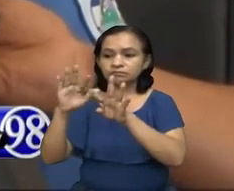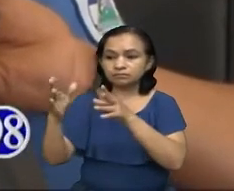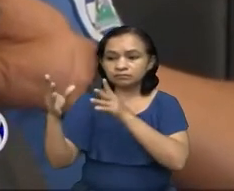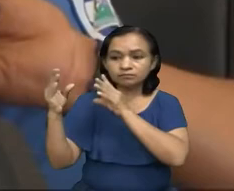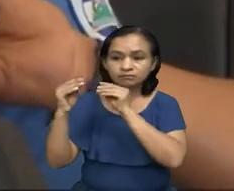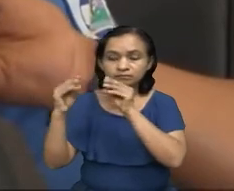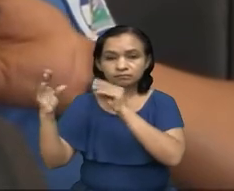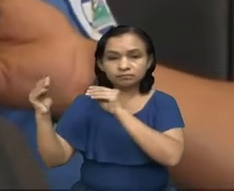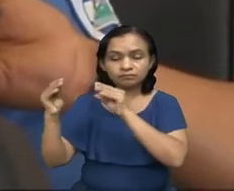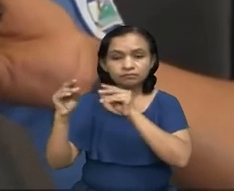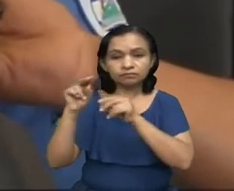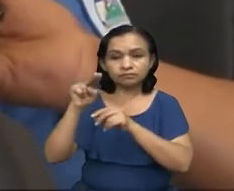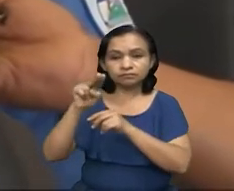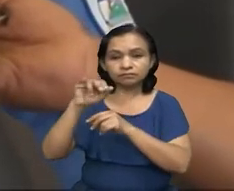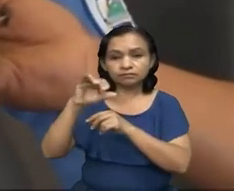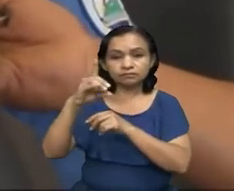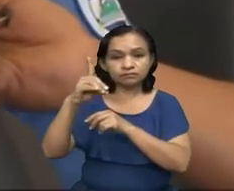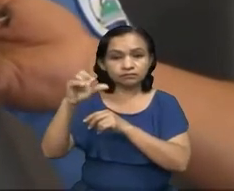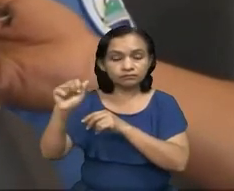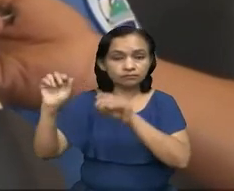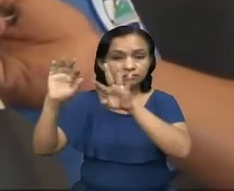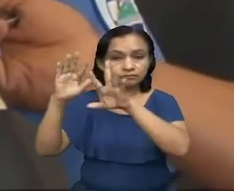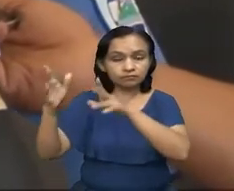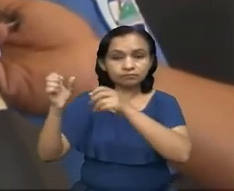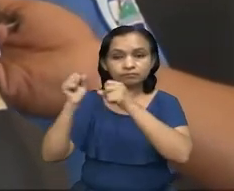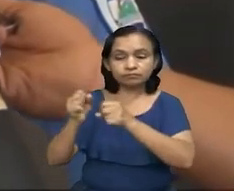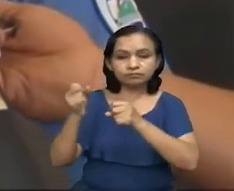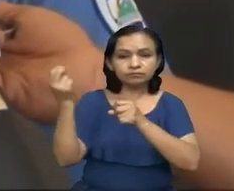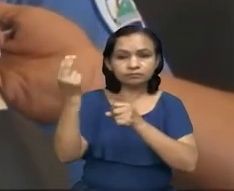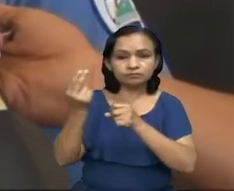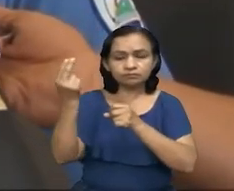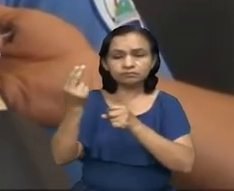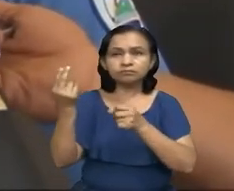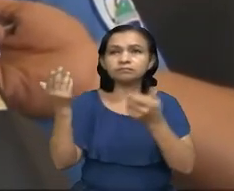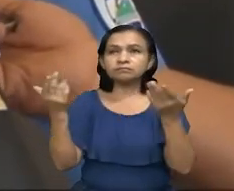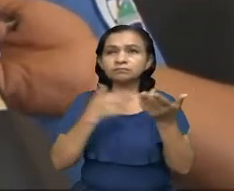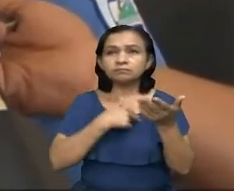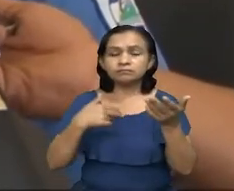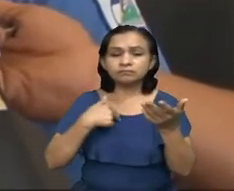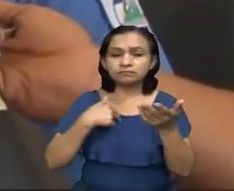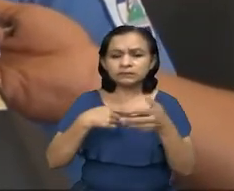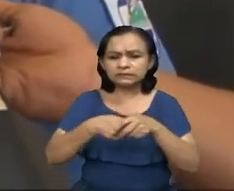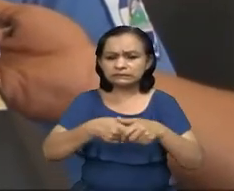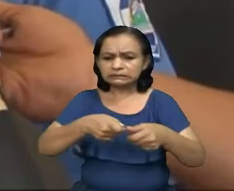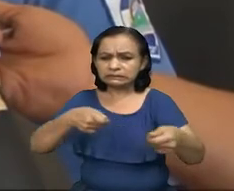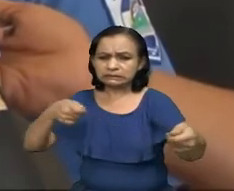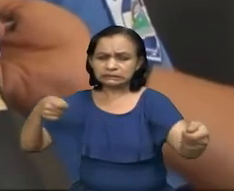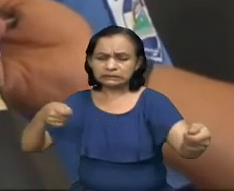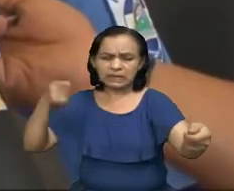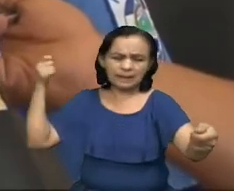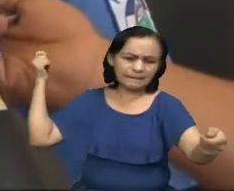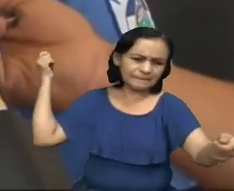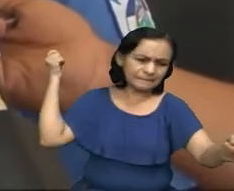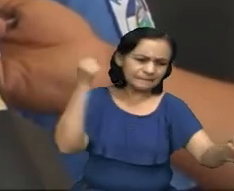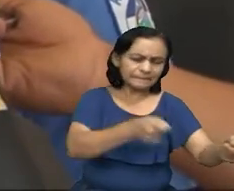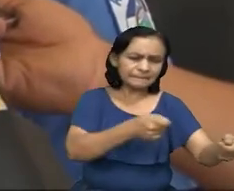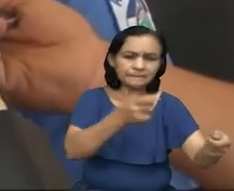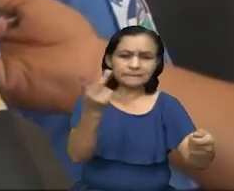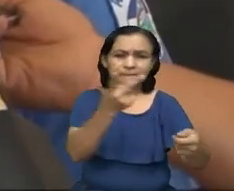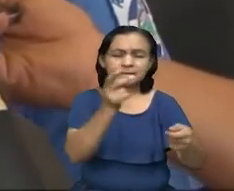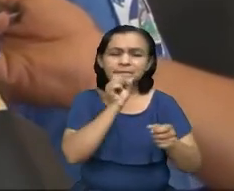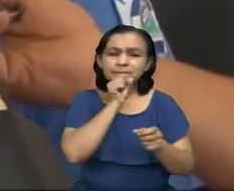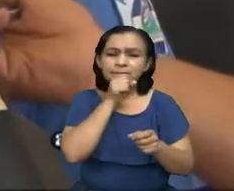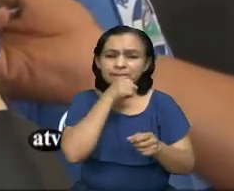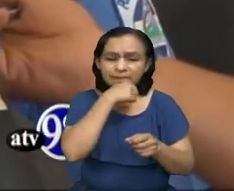la detenida Nidia Patricia Quintana, utilizando objeto contundente, que era un tubo metálico, golpearon en la cabeza a los ciudadanos